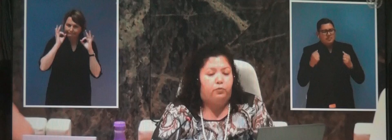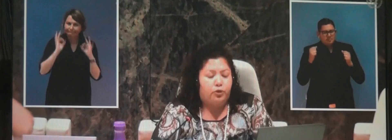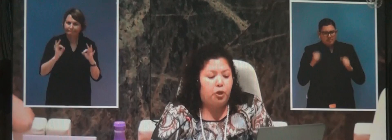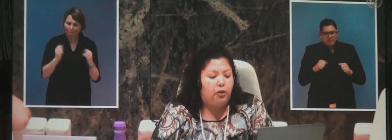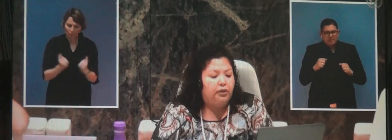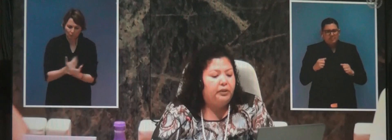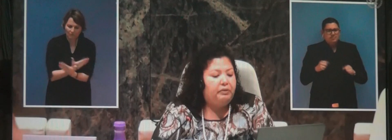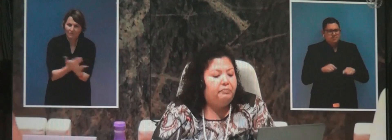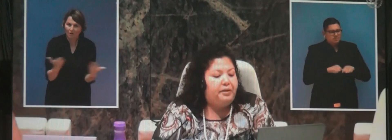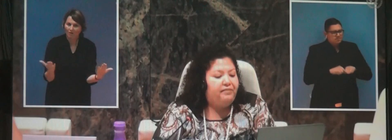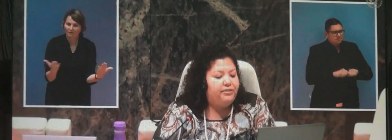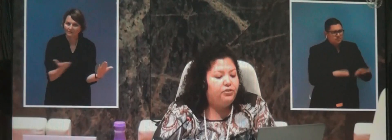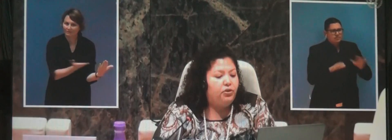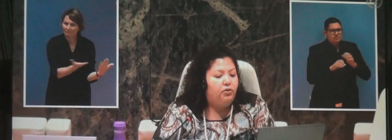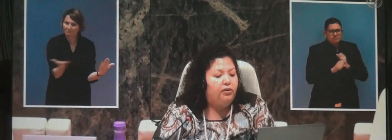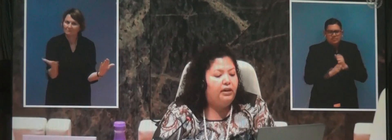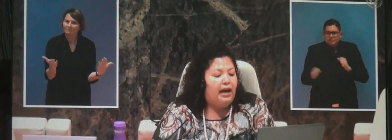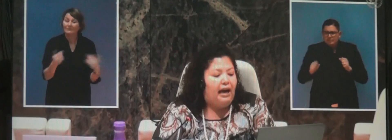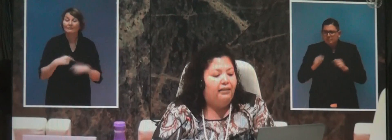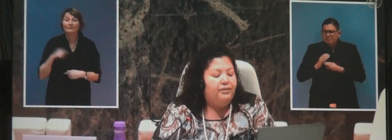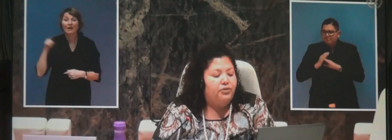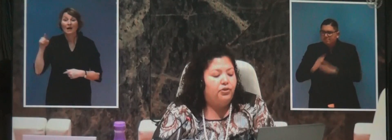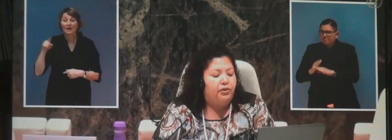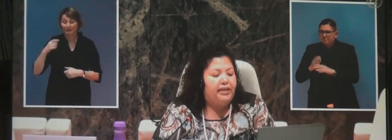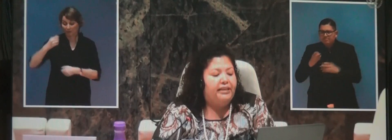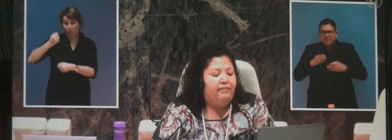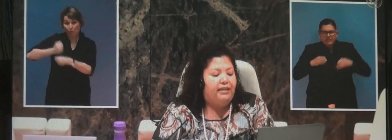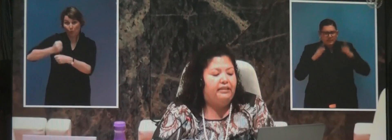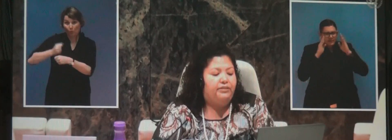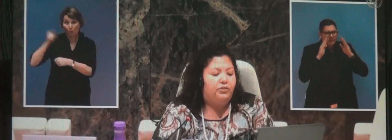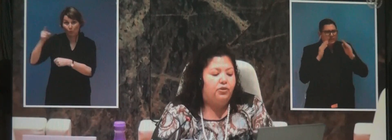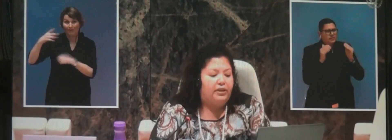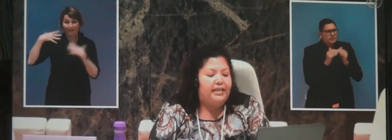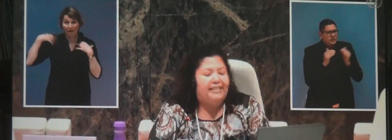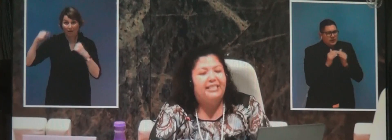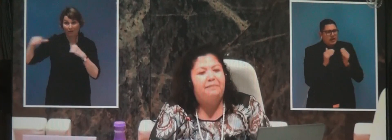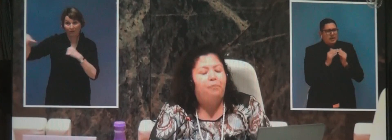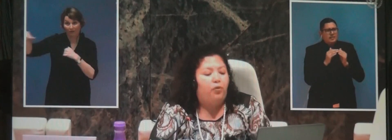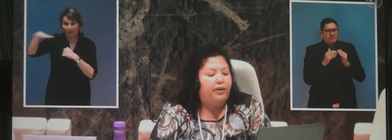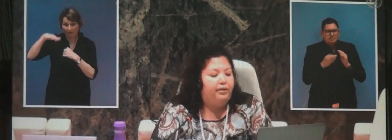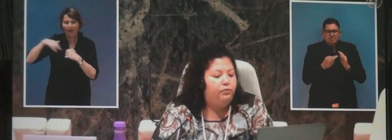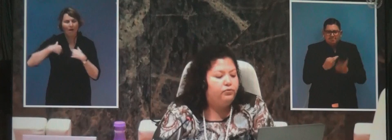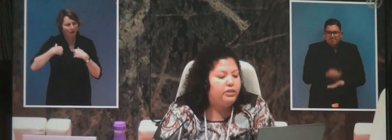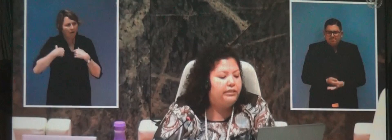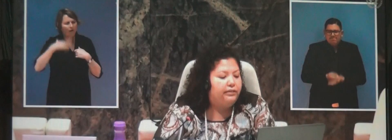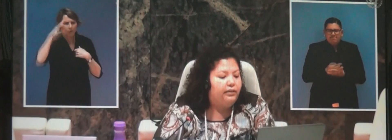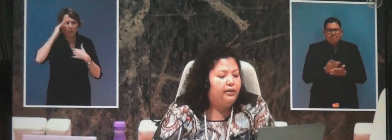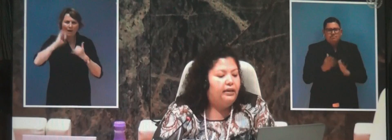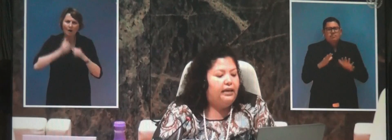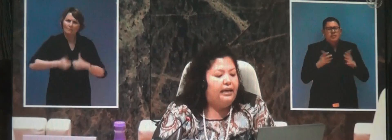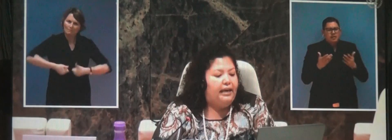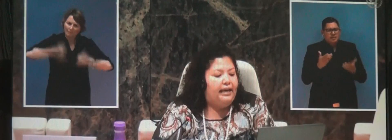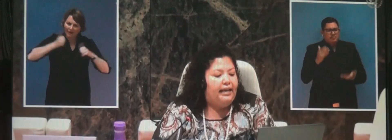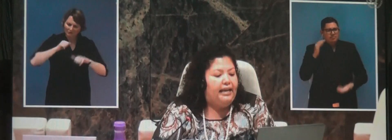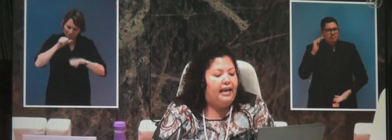de promoción, prevención, atención y rehabilitación, y así poder reducir